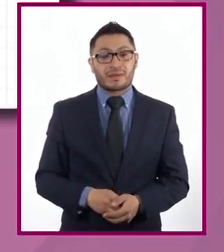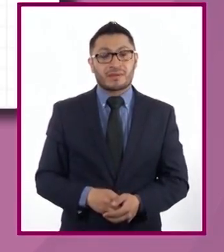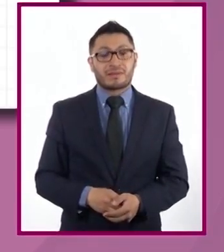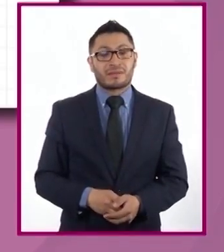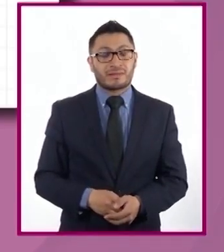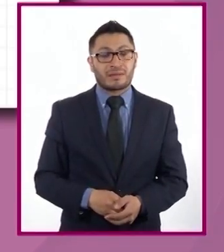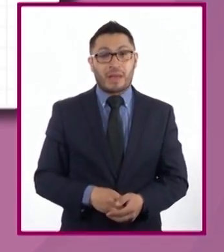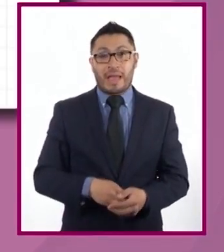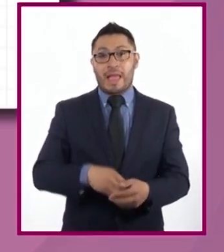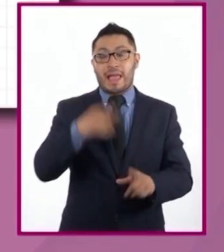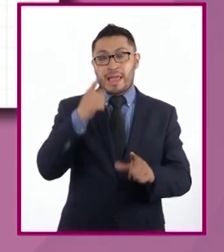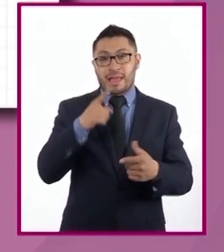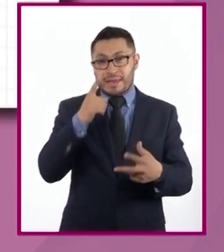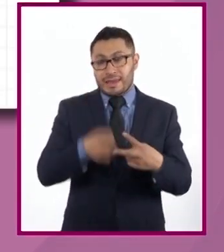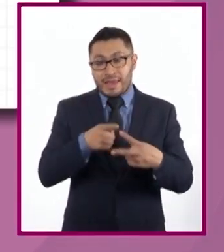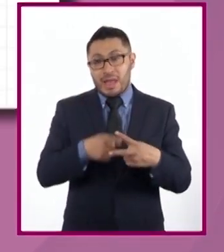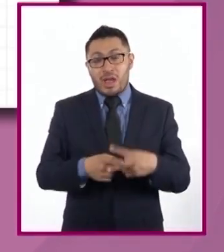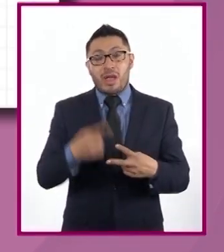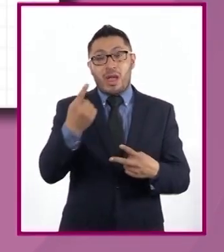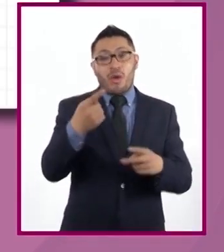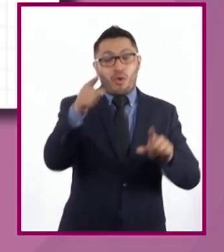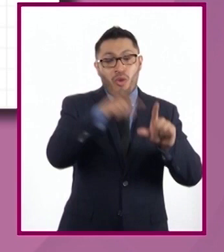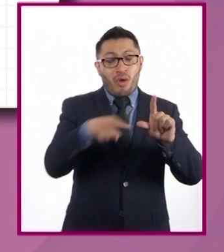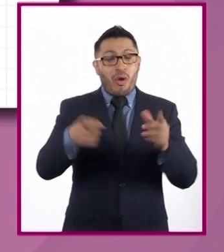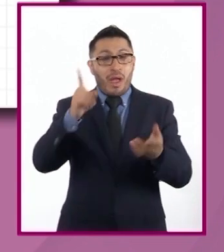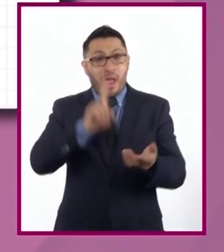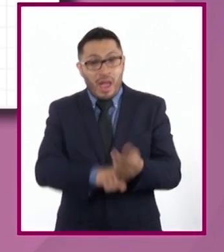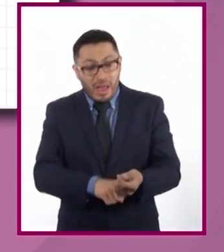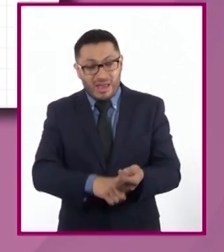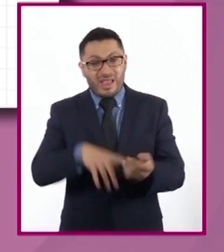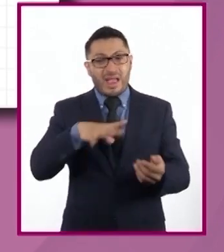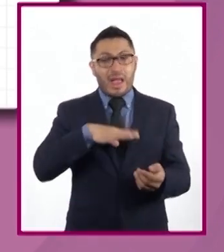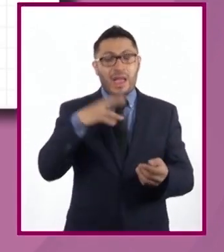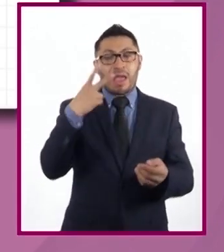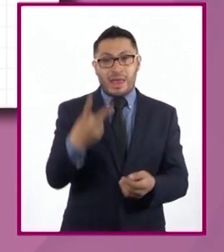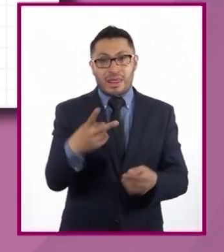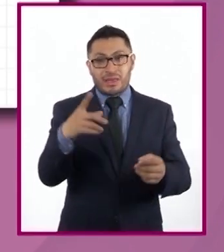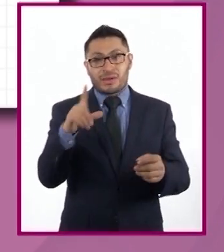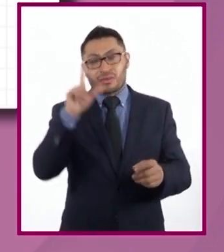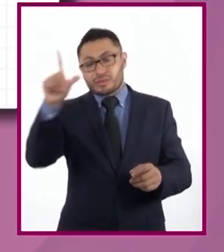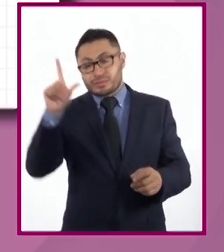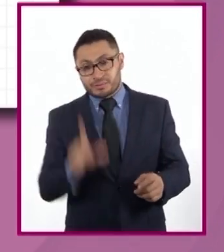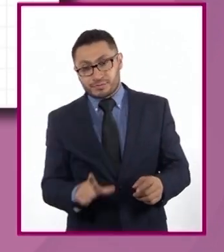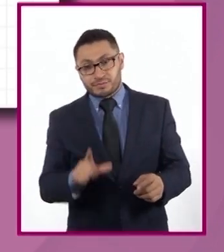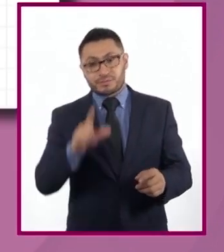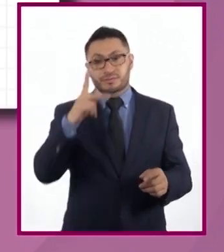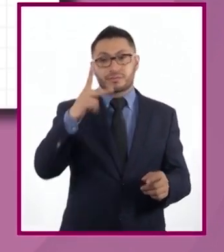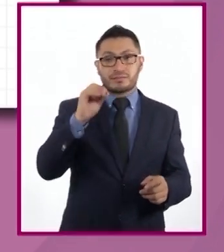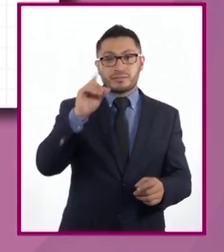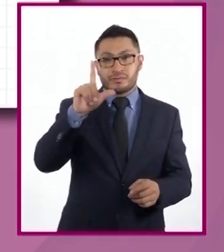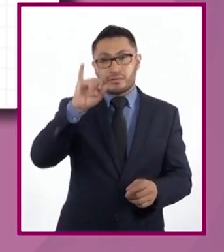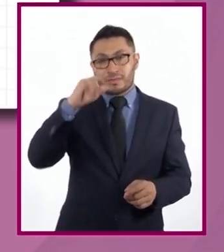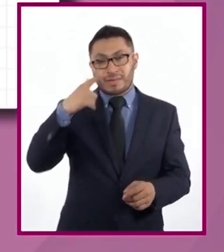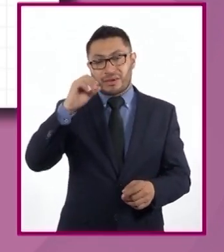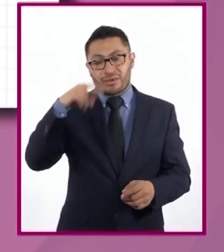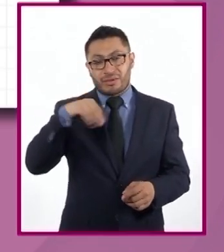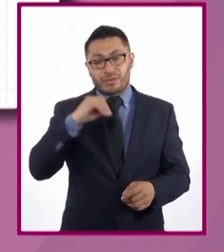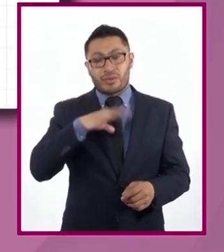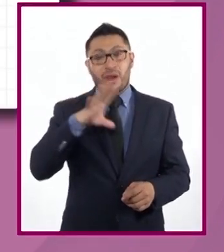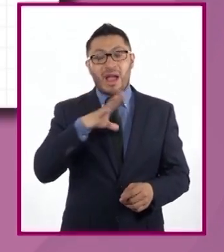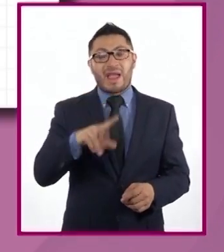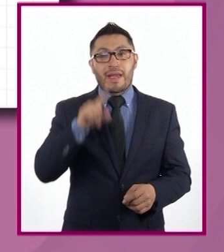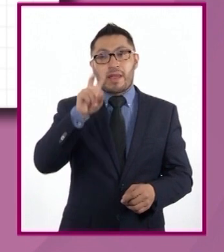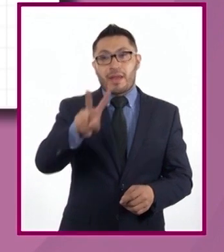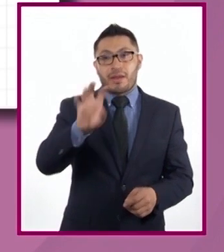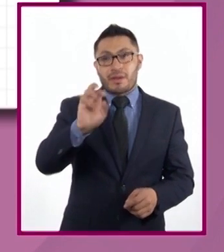En geometría, un ángulo interior o interno está formado por dos lados de un polígono que comparten un vértice común